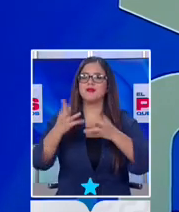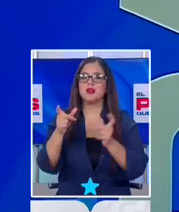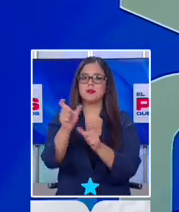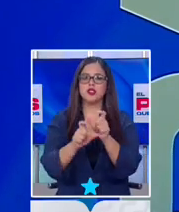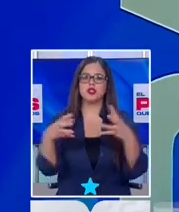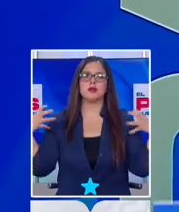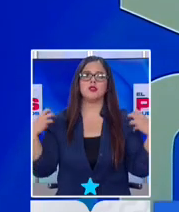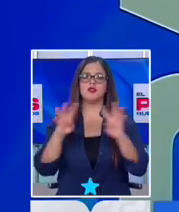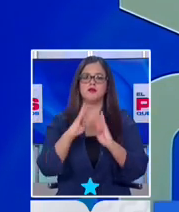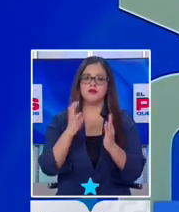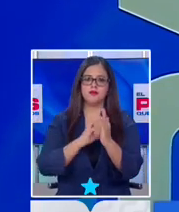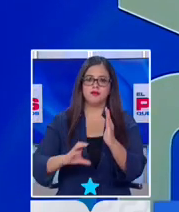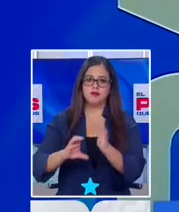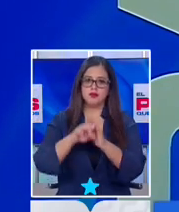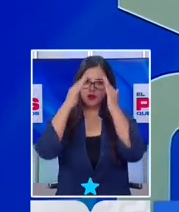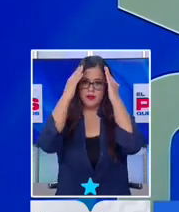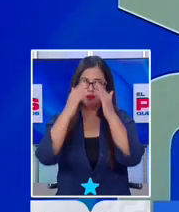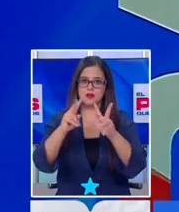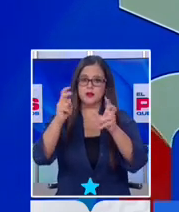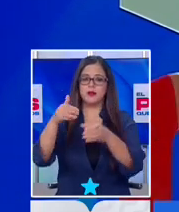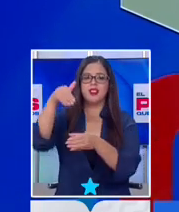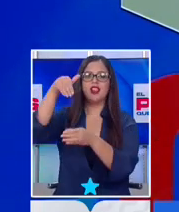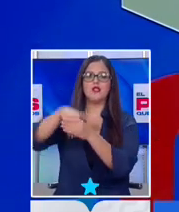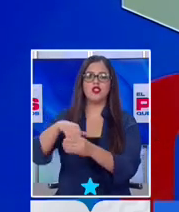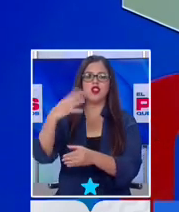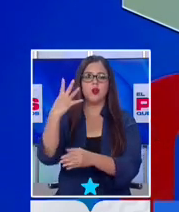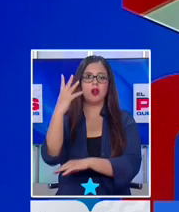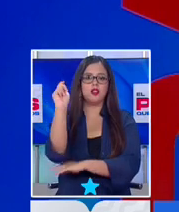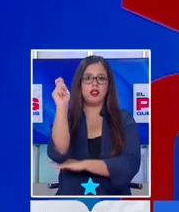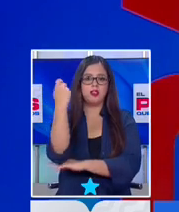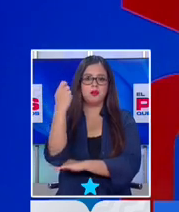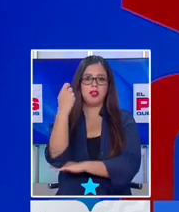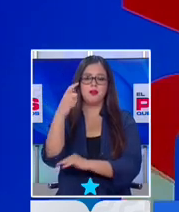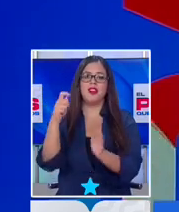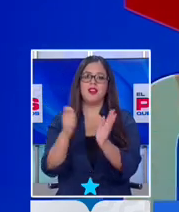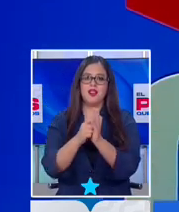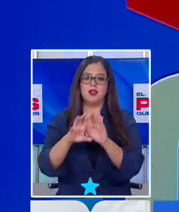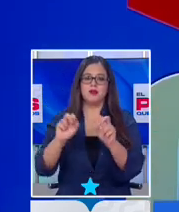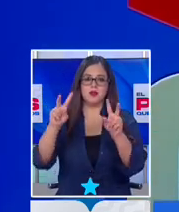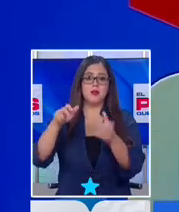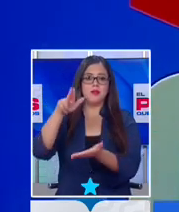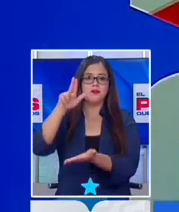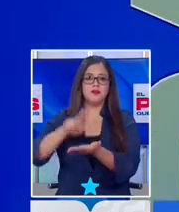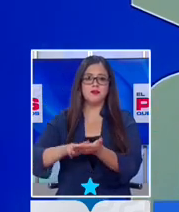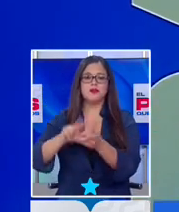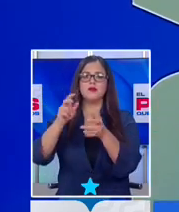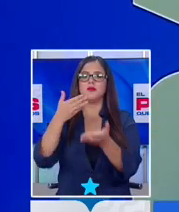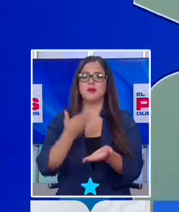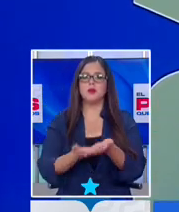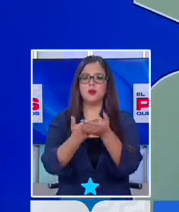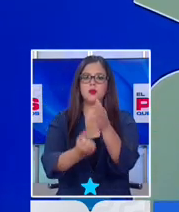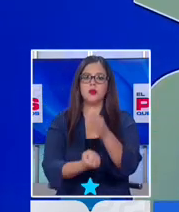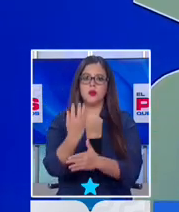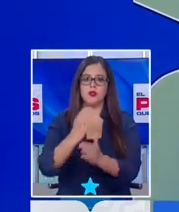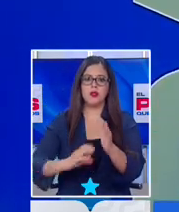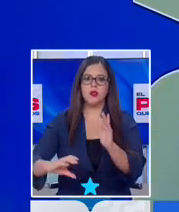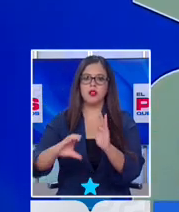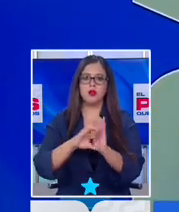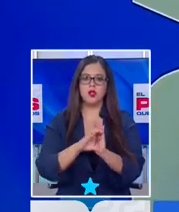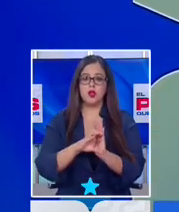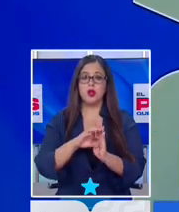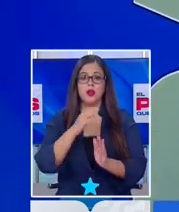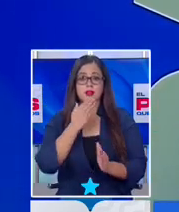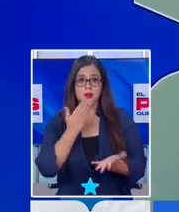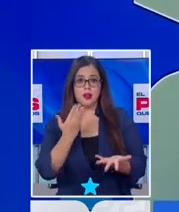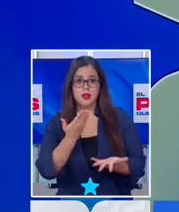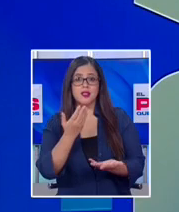constitucional con miras al plebiscito el 4 de septiembre ya con fecha este plebiscito ratificatorio con respecto a la propuesta de nueva constitución y